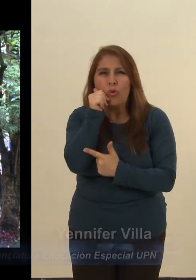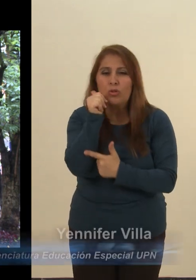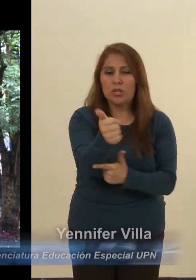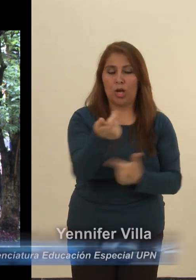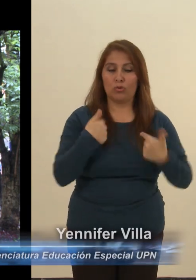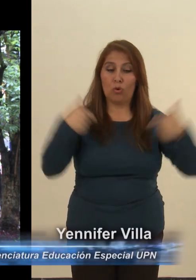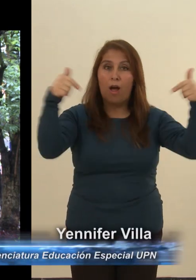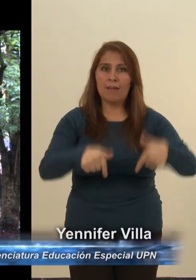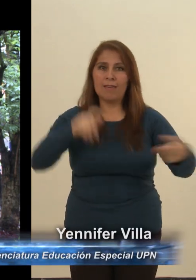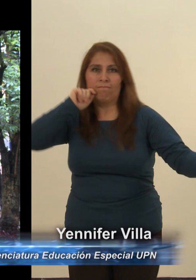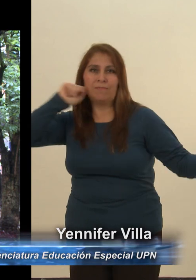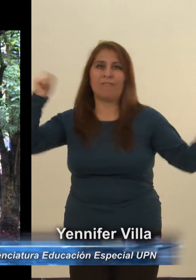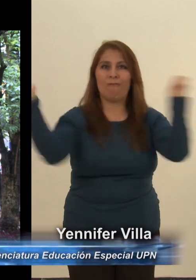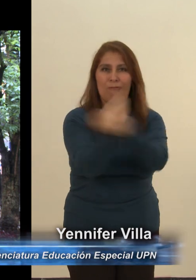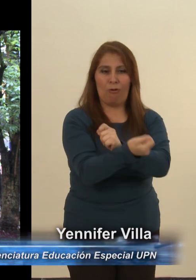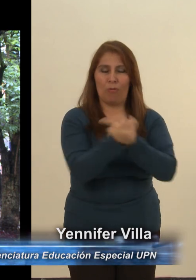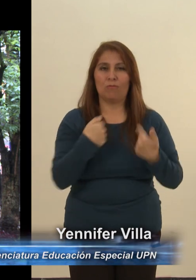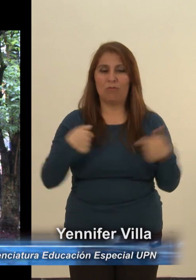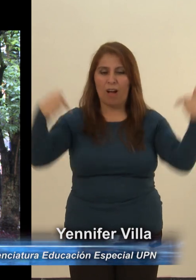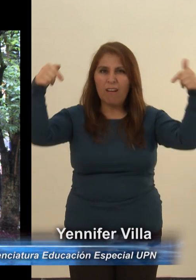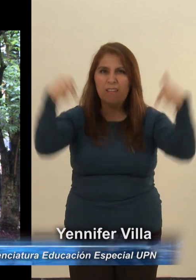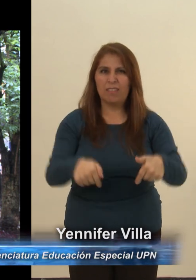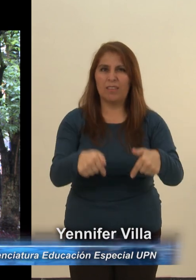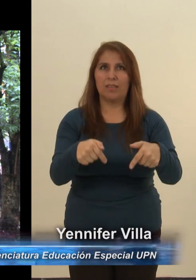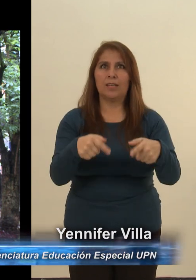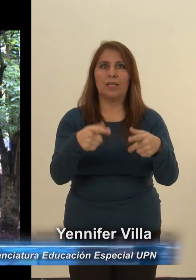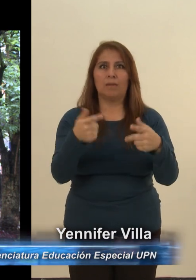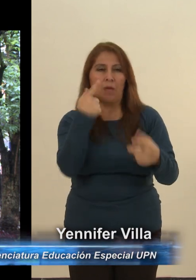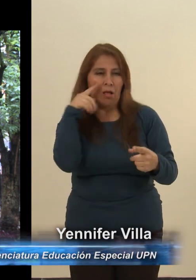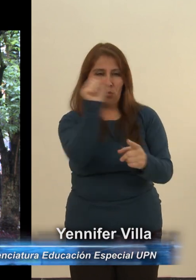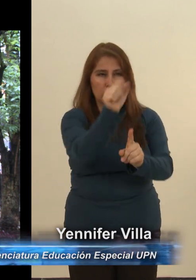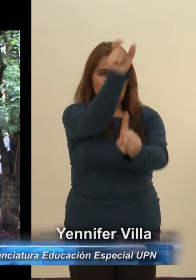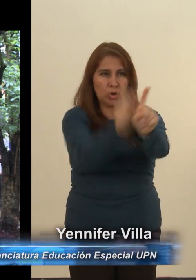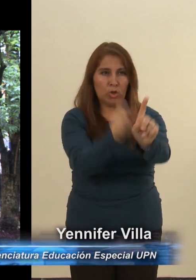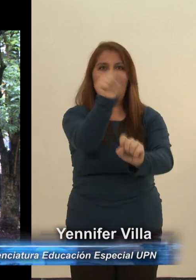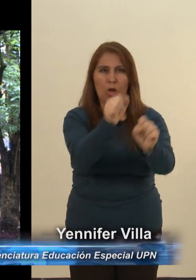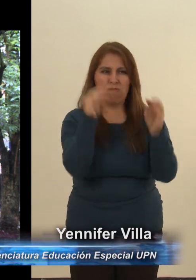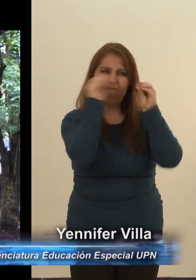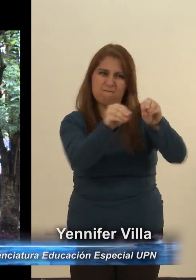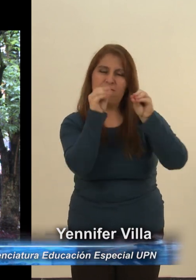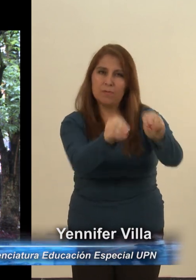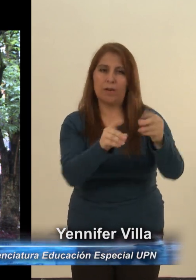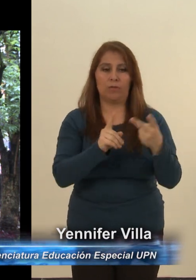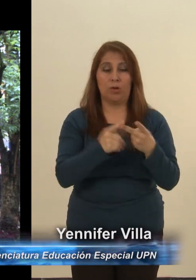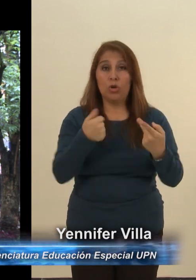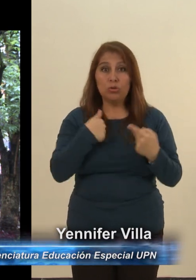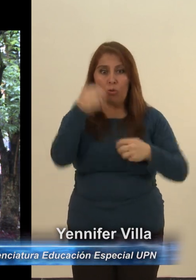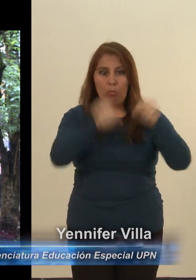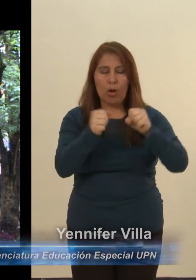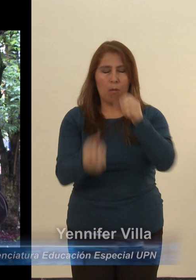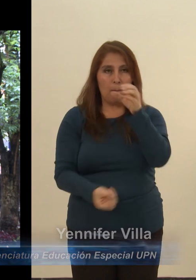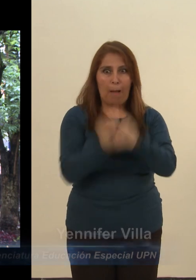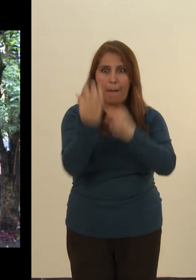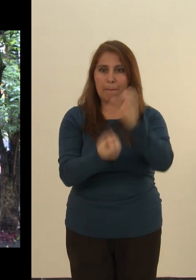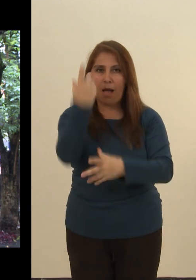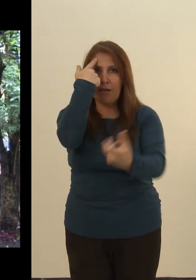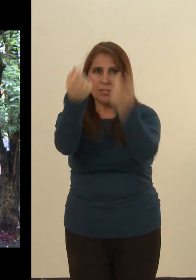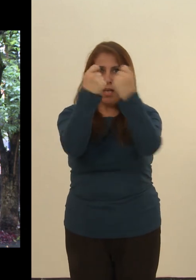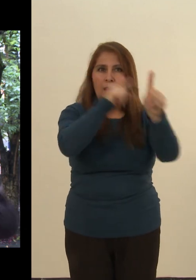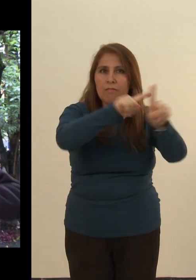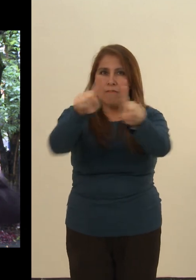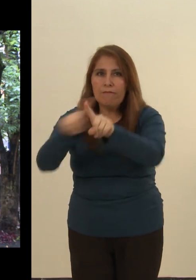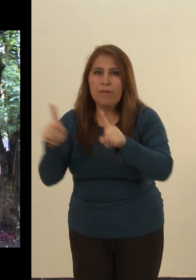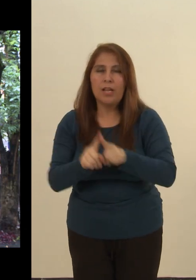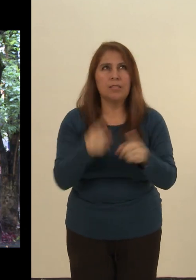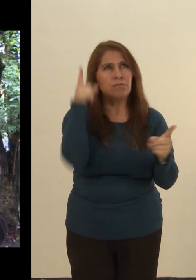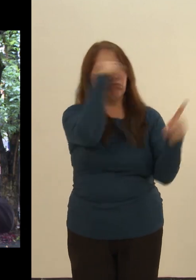desde aquí hago transformaciones. Desde aquí creo que ese sujeto que está enfrente es educable. Desde aquí creo que me puedo crear múltiples